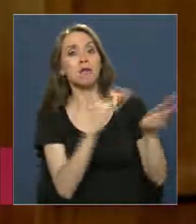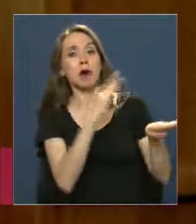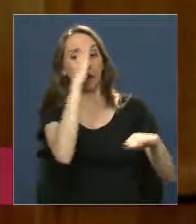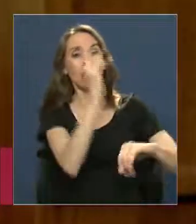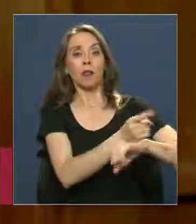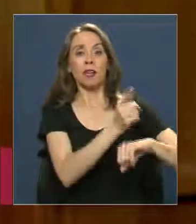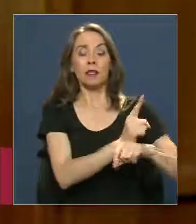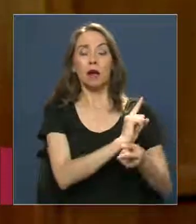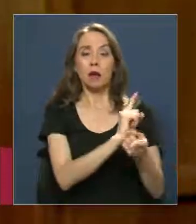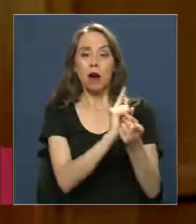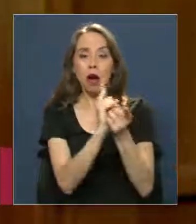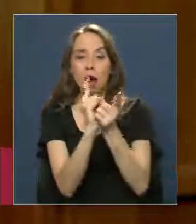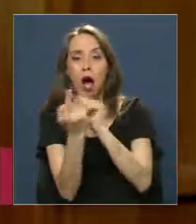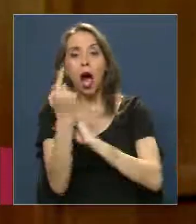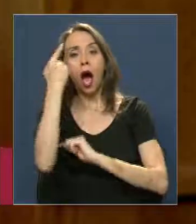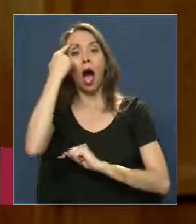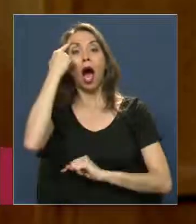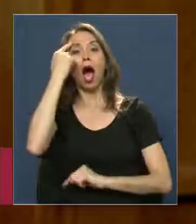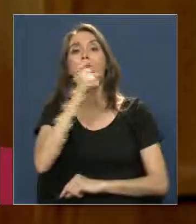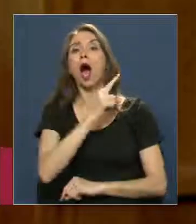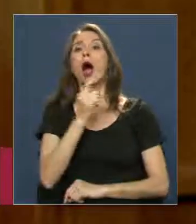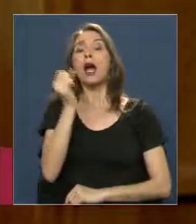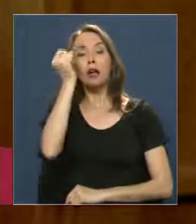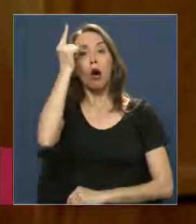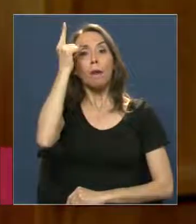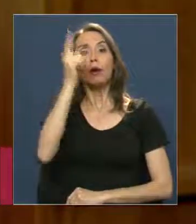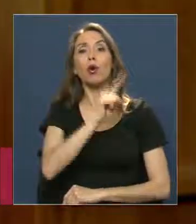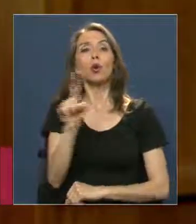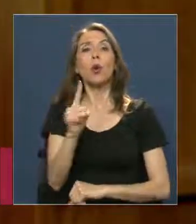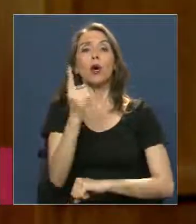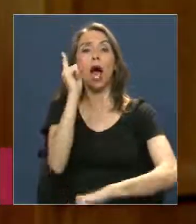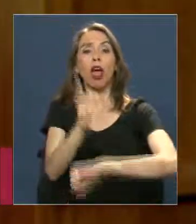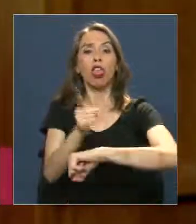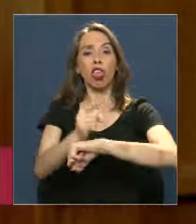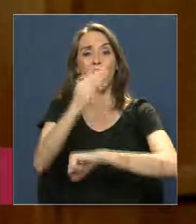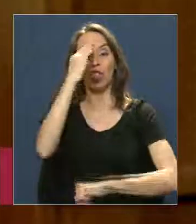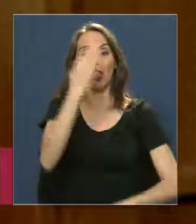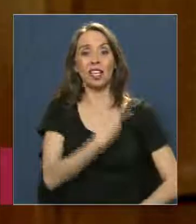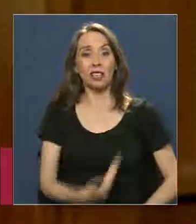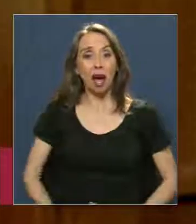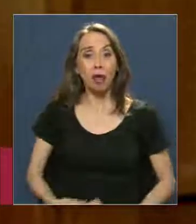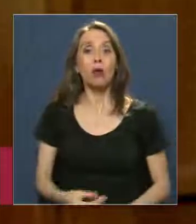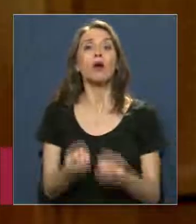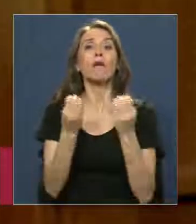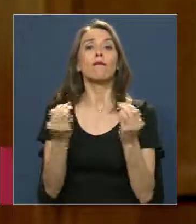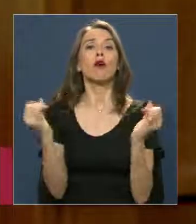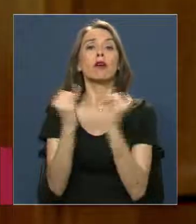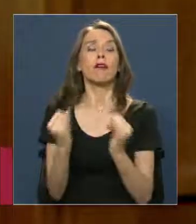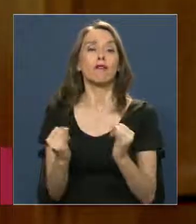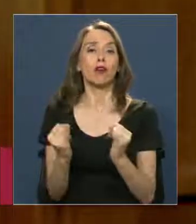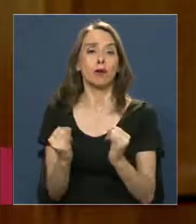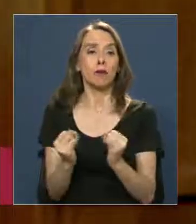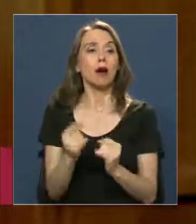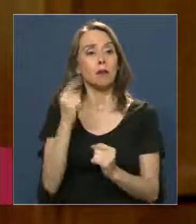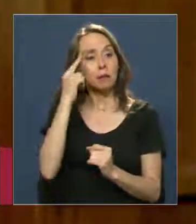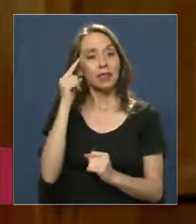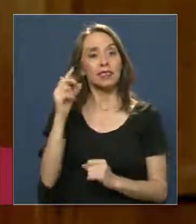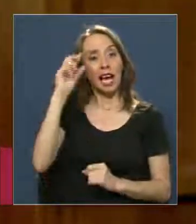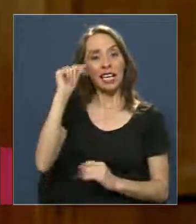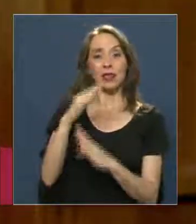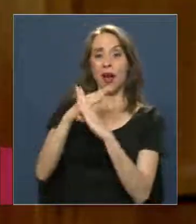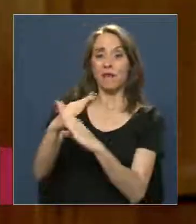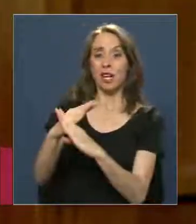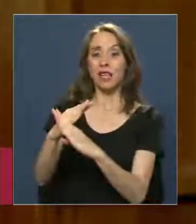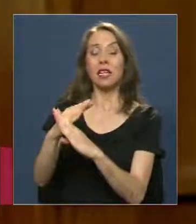forma de gobierno. Estoy convencida de que vetar una idea es prenderla más. Si llegáramos